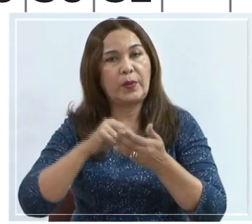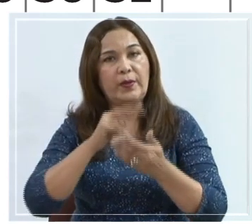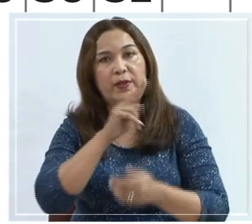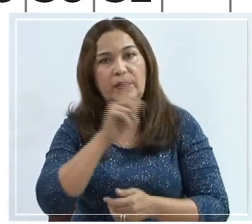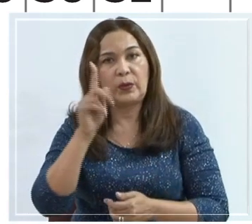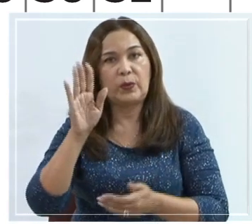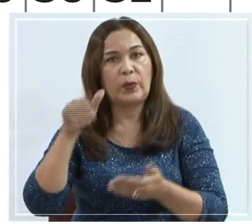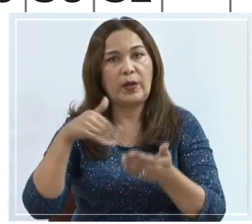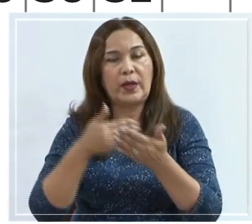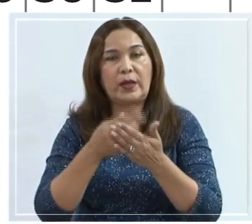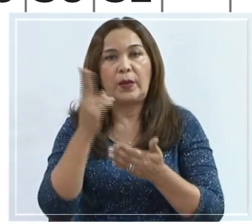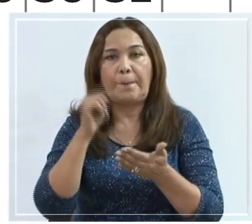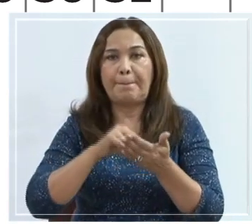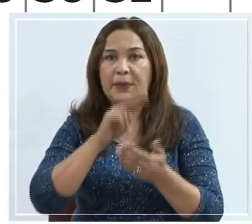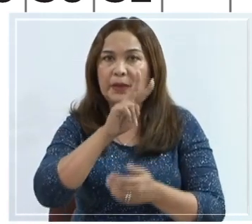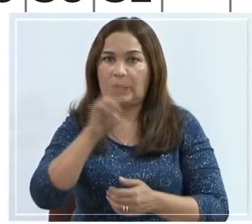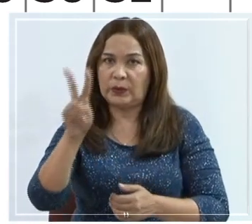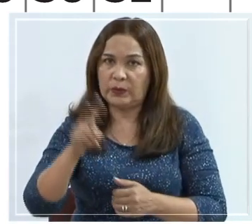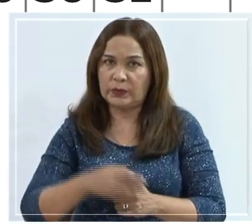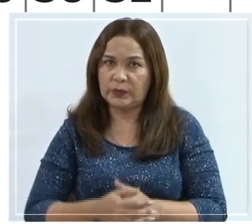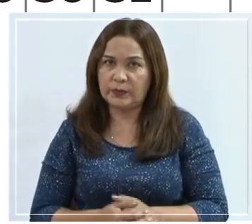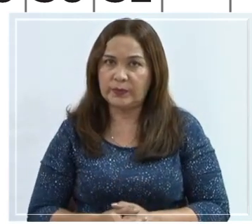2021 2022